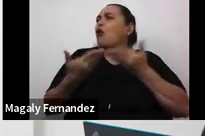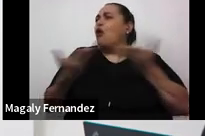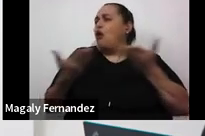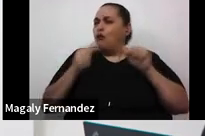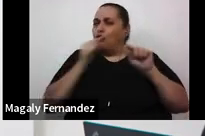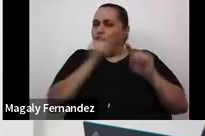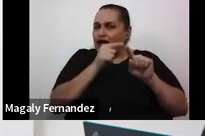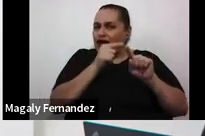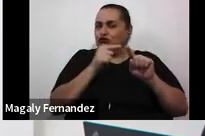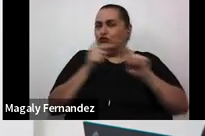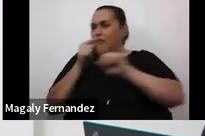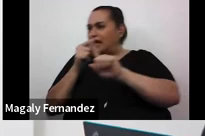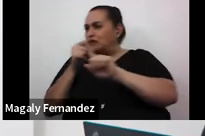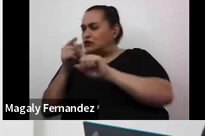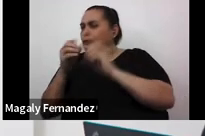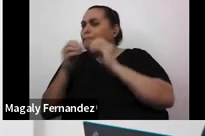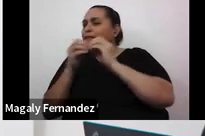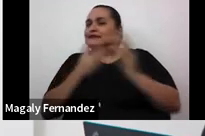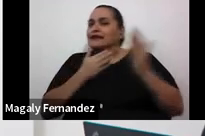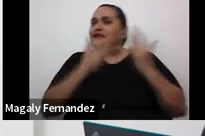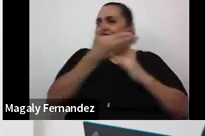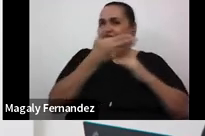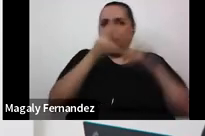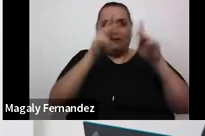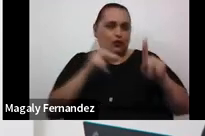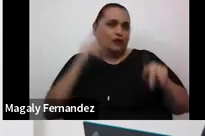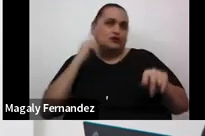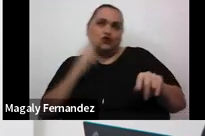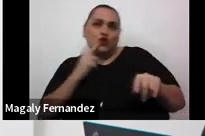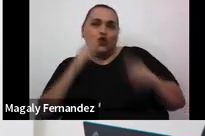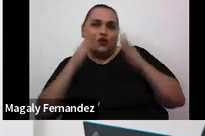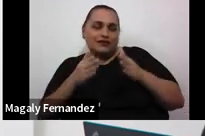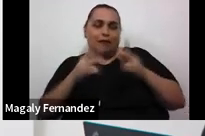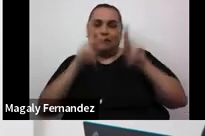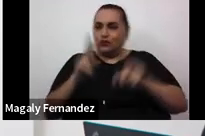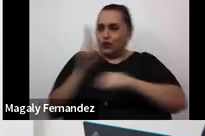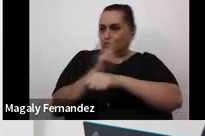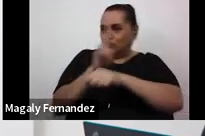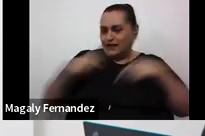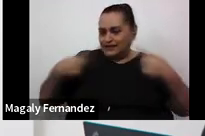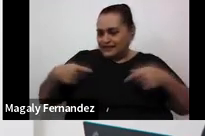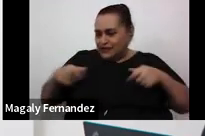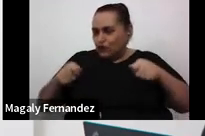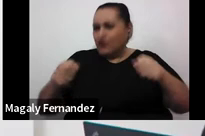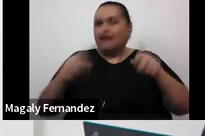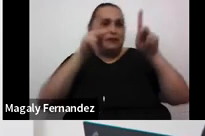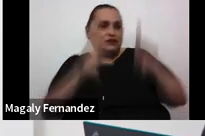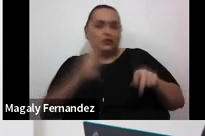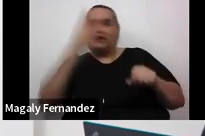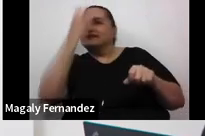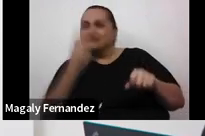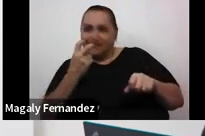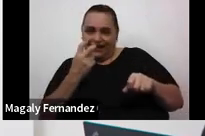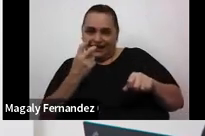podría ser más accesible para una persona sorda para una persona usuaria de silla de ruedas para una persona ciega este